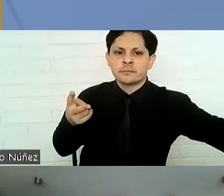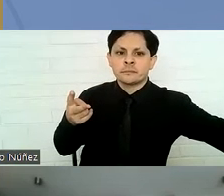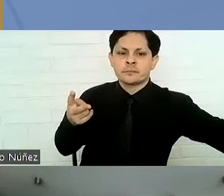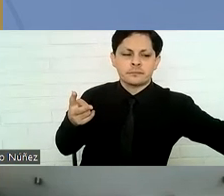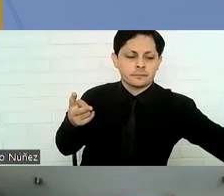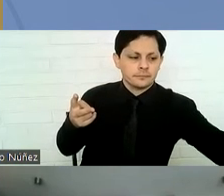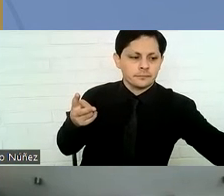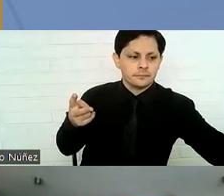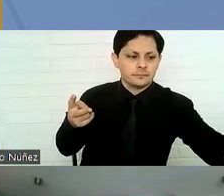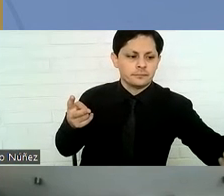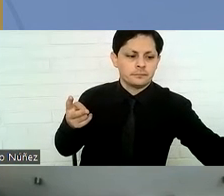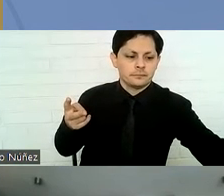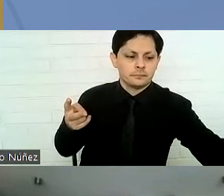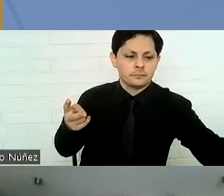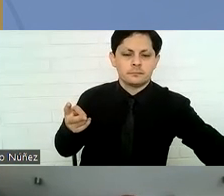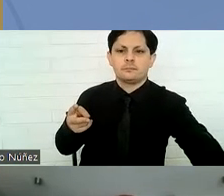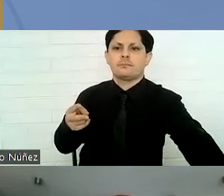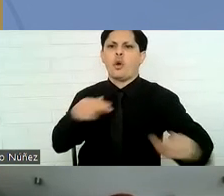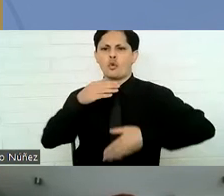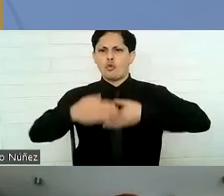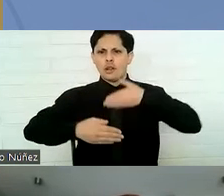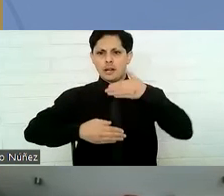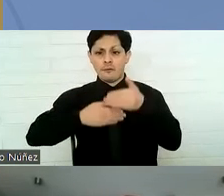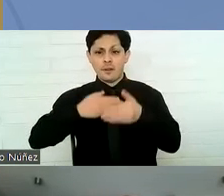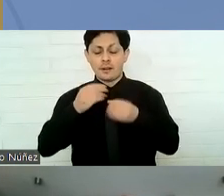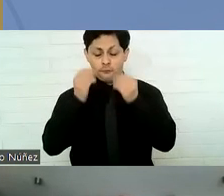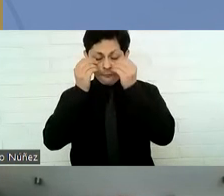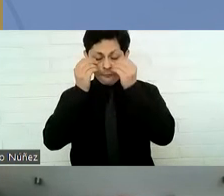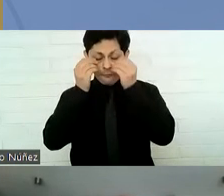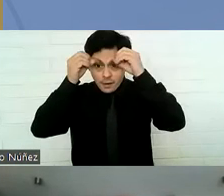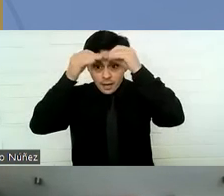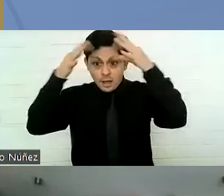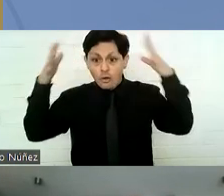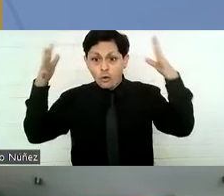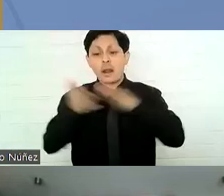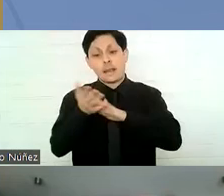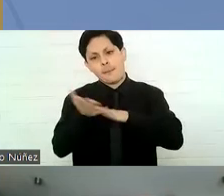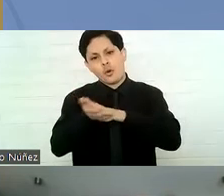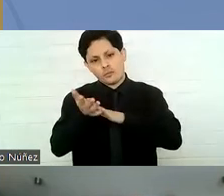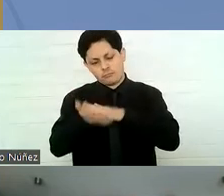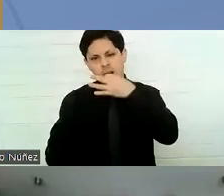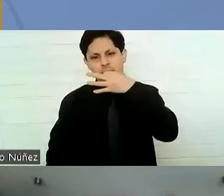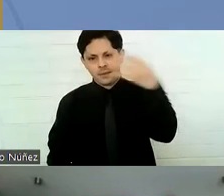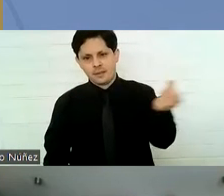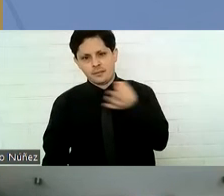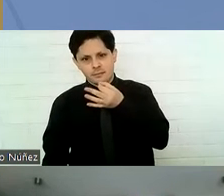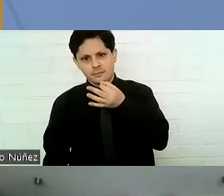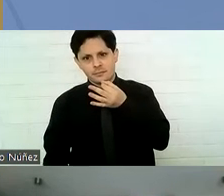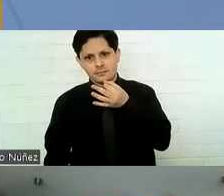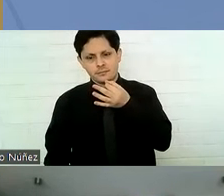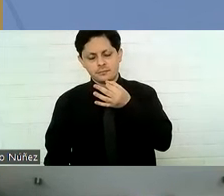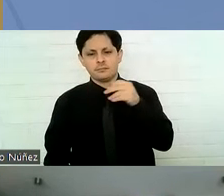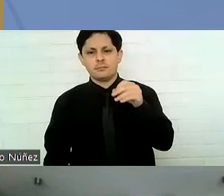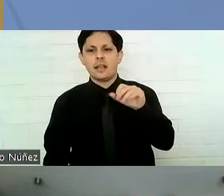sumamente reveladora. Y como el ejemplo que les ponía de Glenis, que esto lo ha retomado